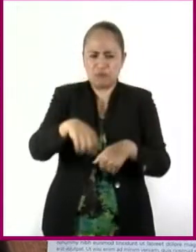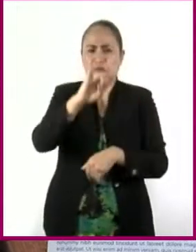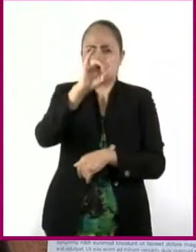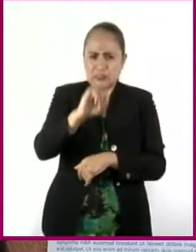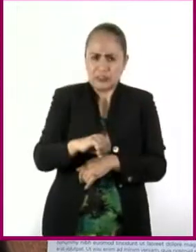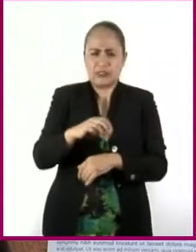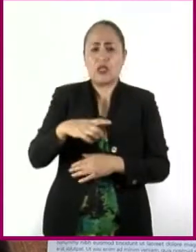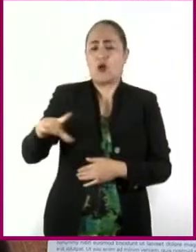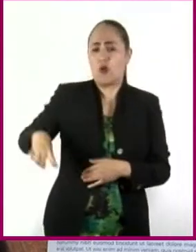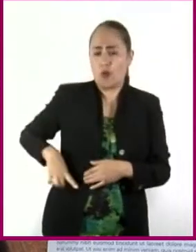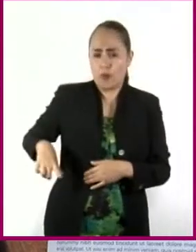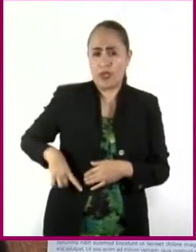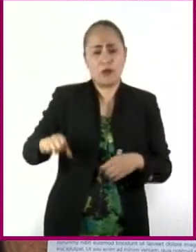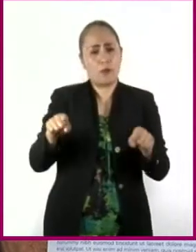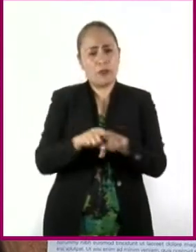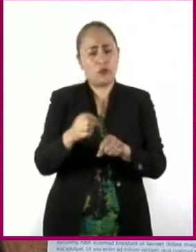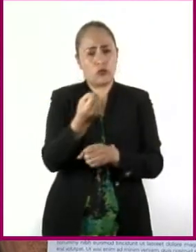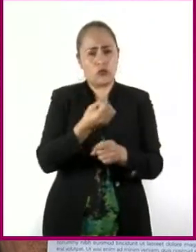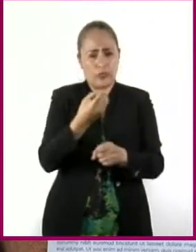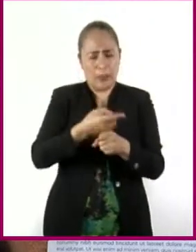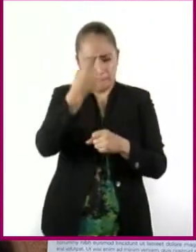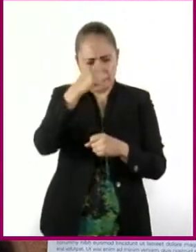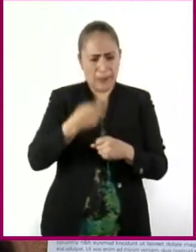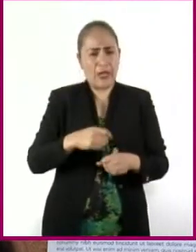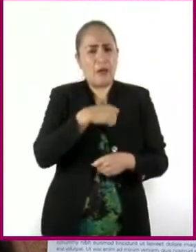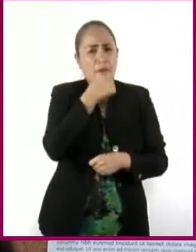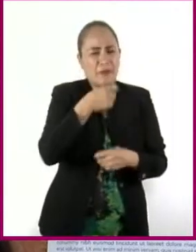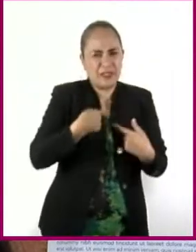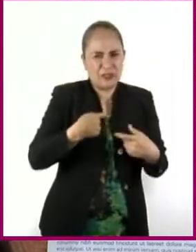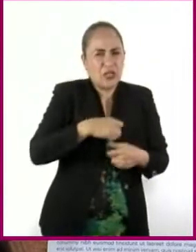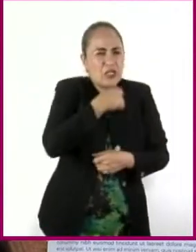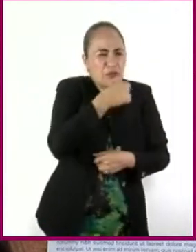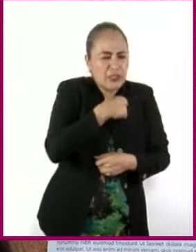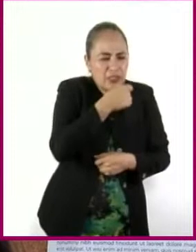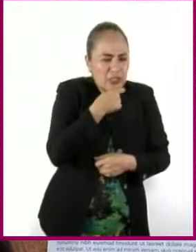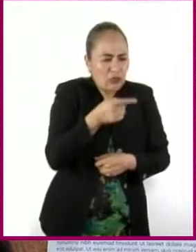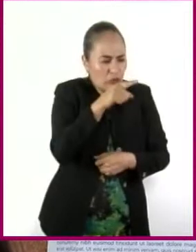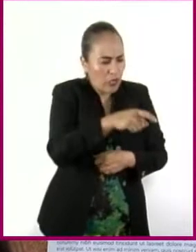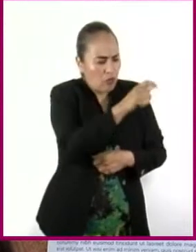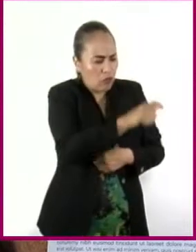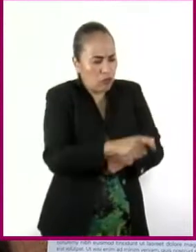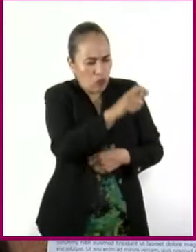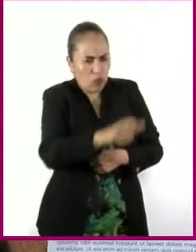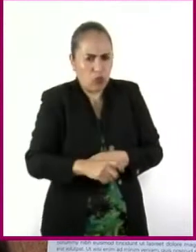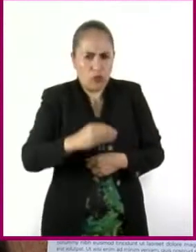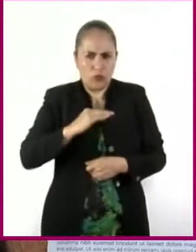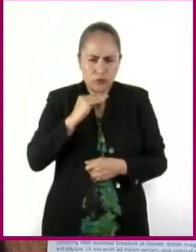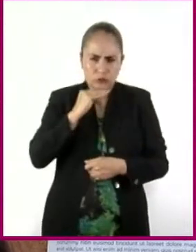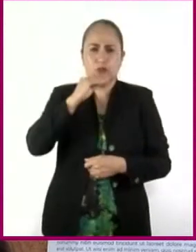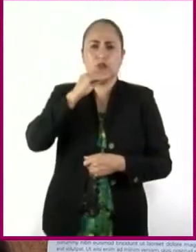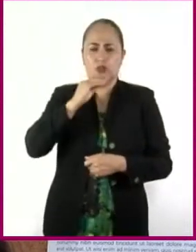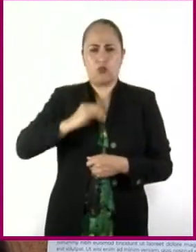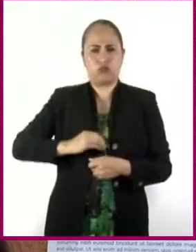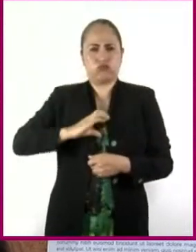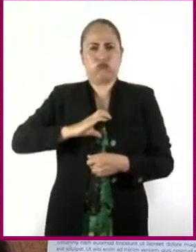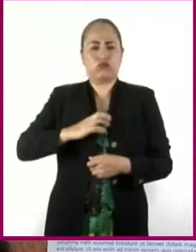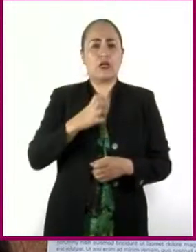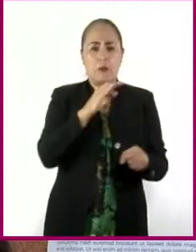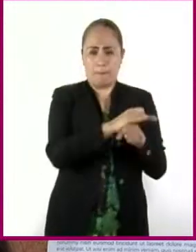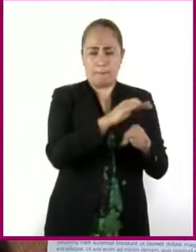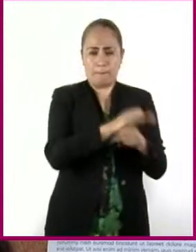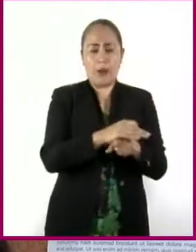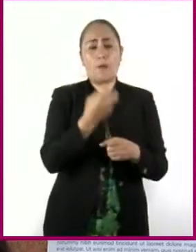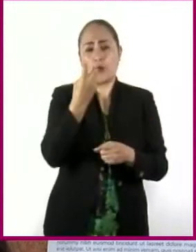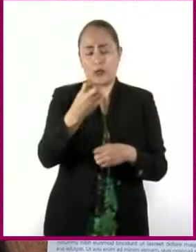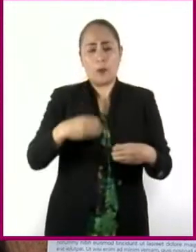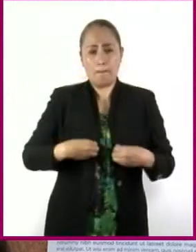protección del gobierno y de la sociedad para los adultos mayores incluye mirarlos en su integridad y dignidad, y por eso se debe asegurar que tengan una